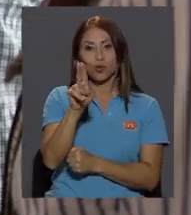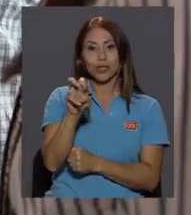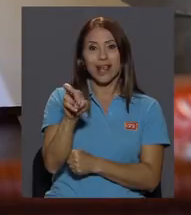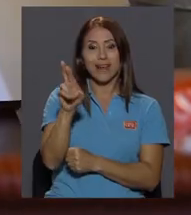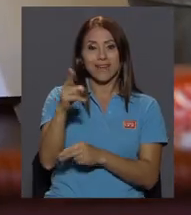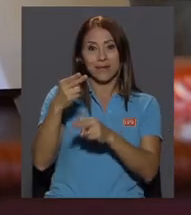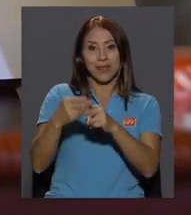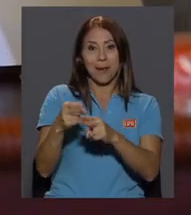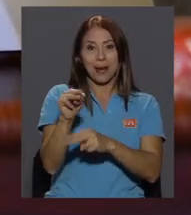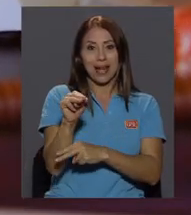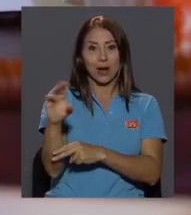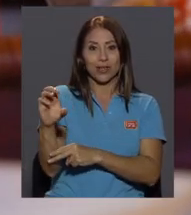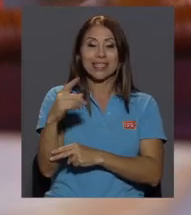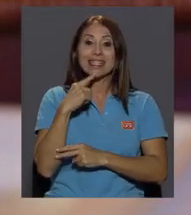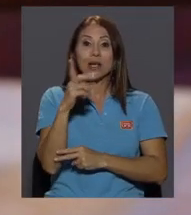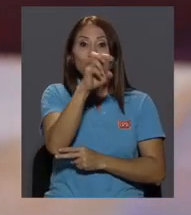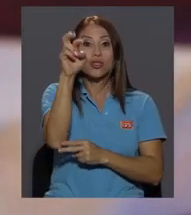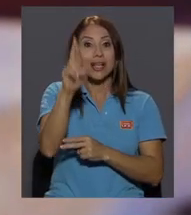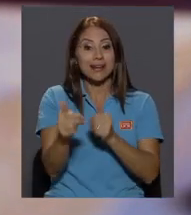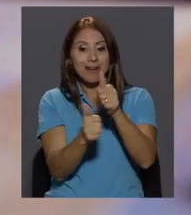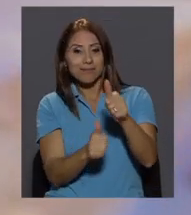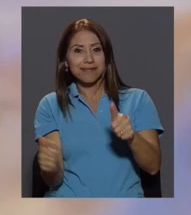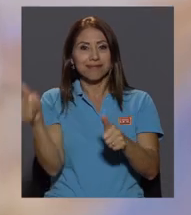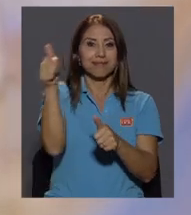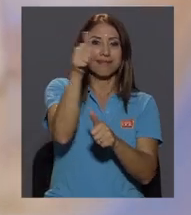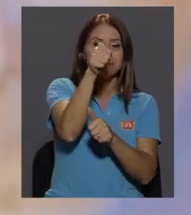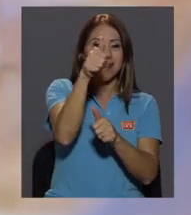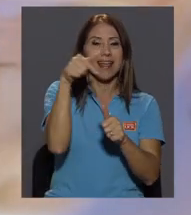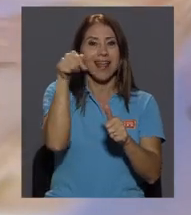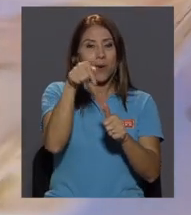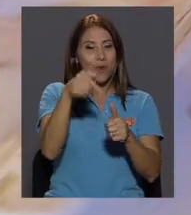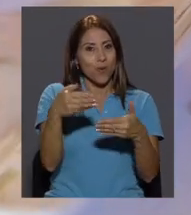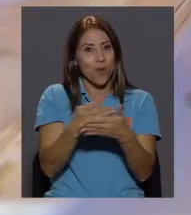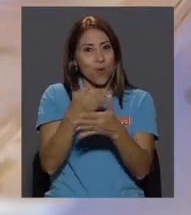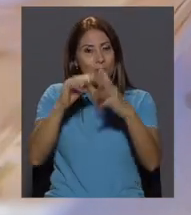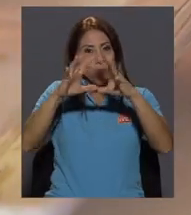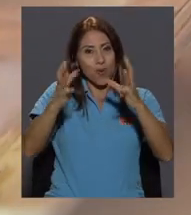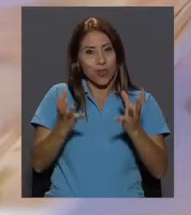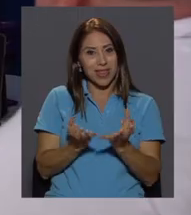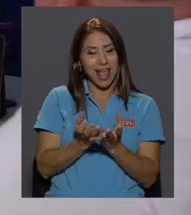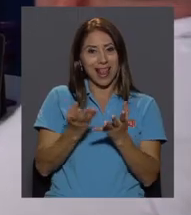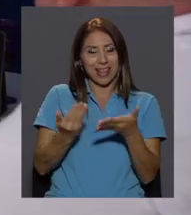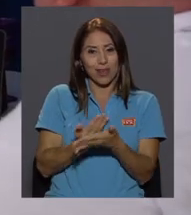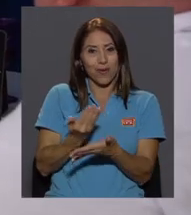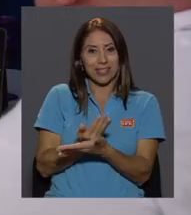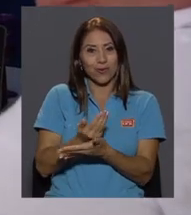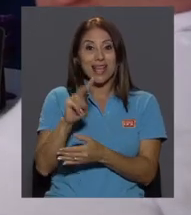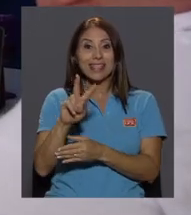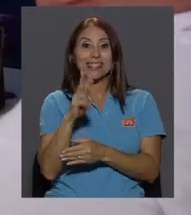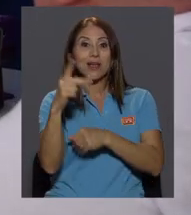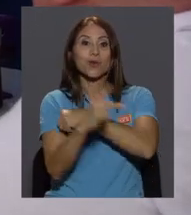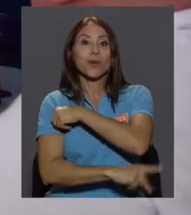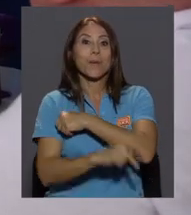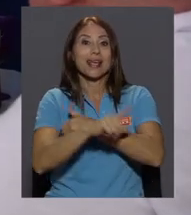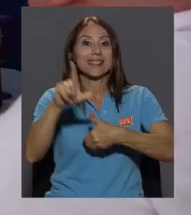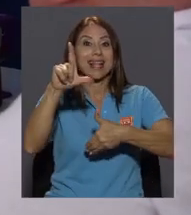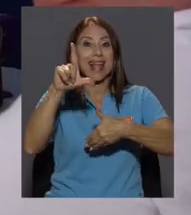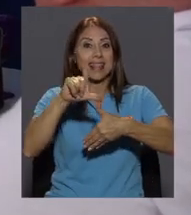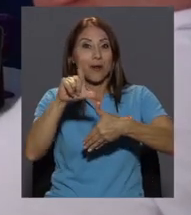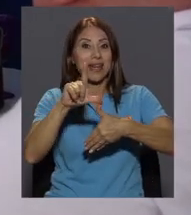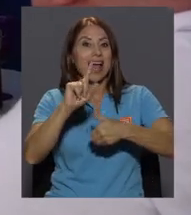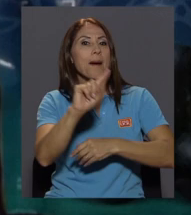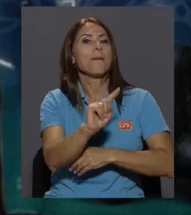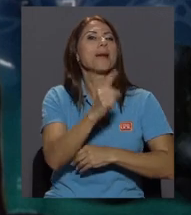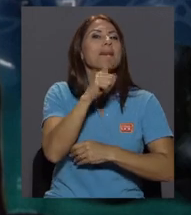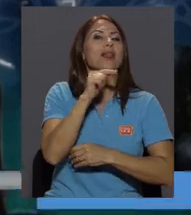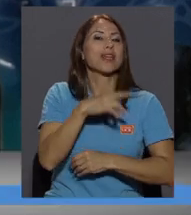cortez señaló que costa rica lidera el ranking mundial de innovación siendo el segundo país en latinoamérica sólo por debajo de